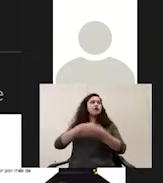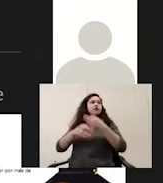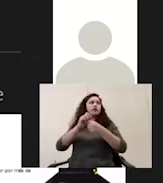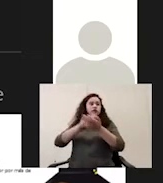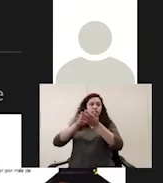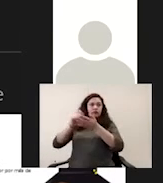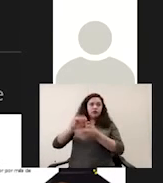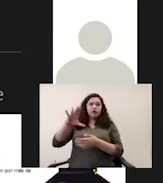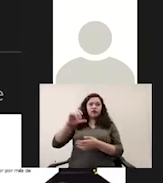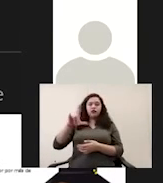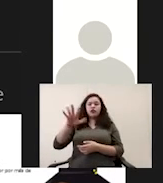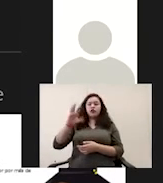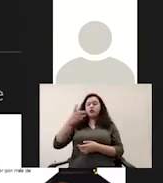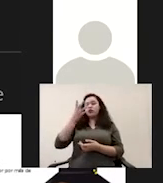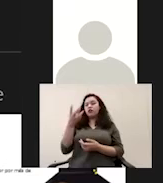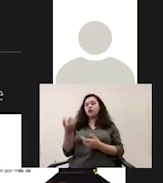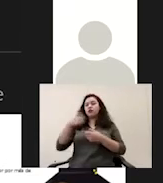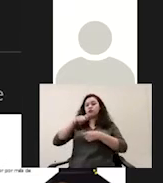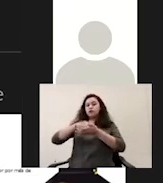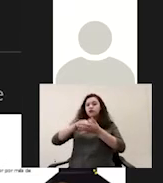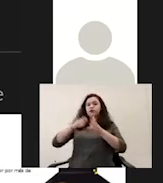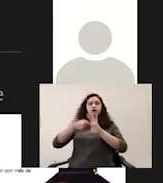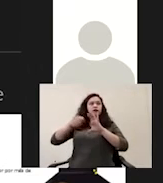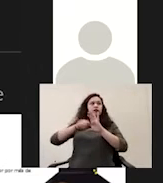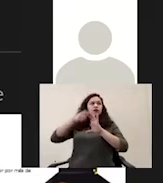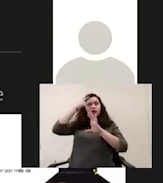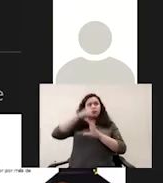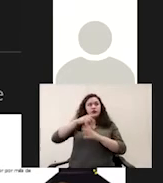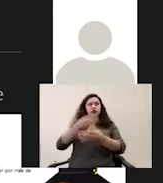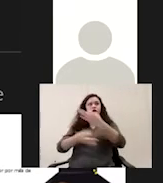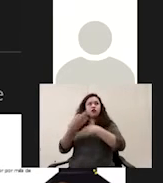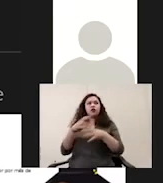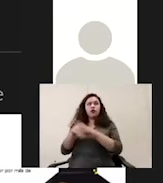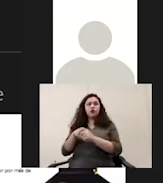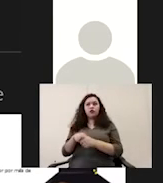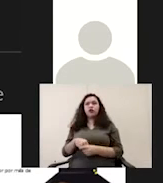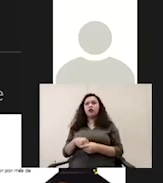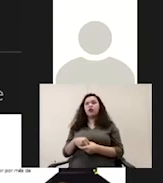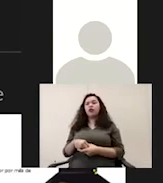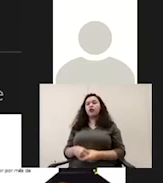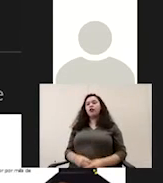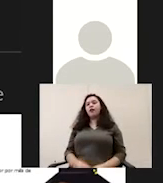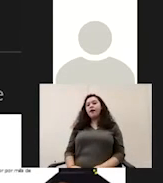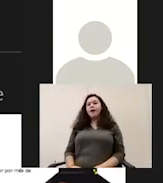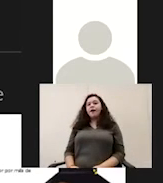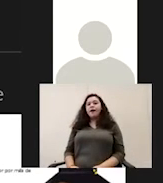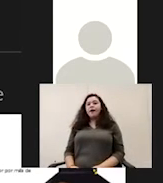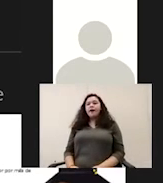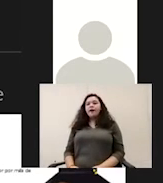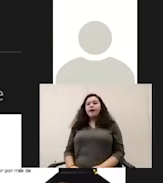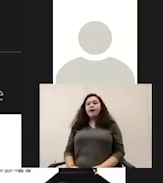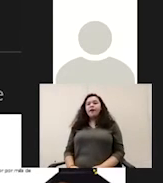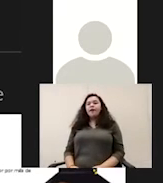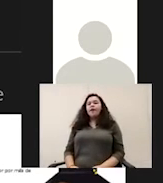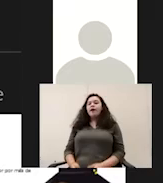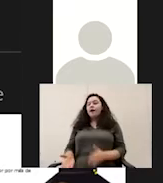de cloro. Esto es con el tinaco o el depósito completamente vacío. Se va a tallar paredes,